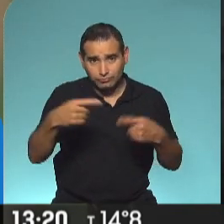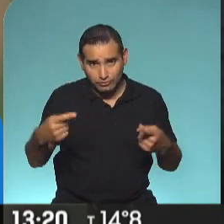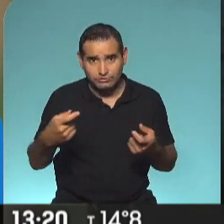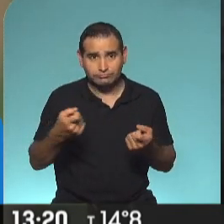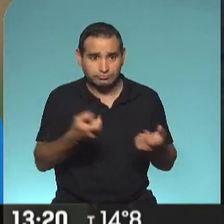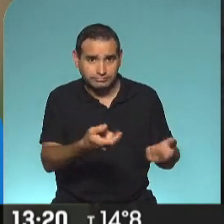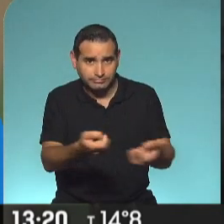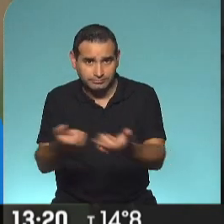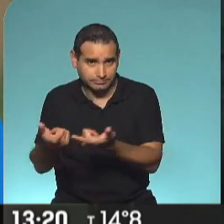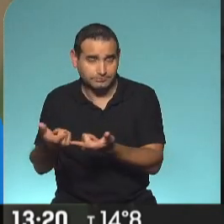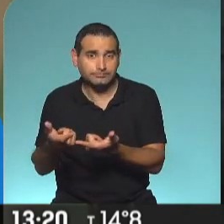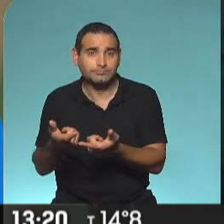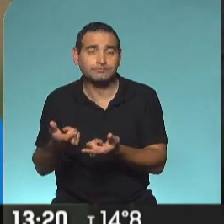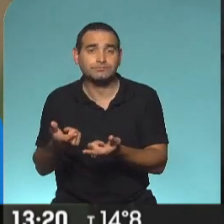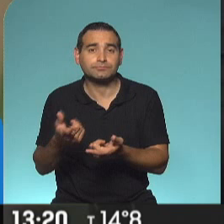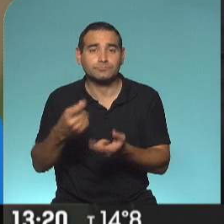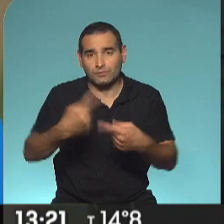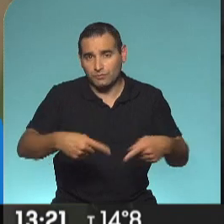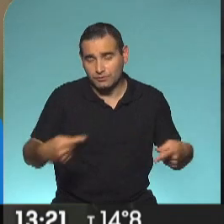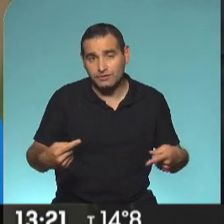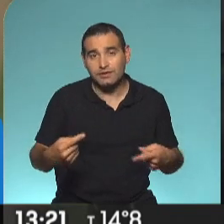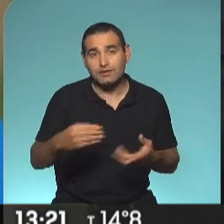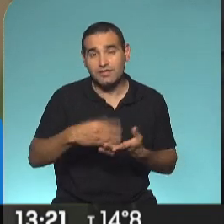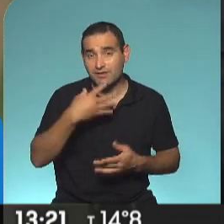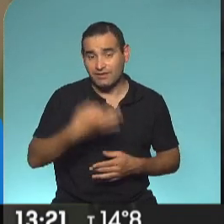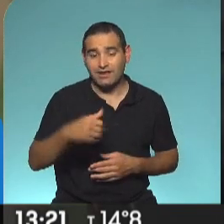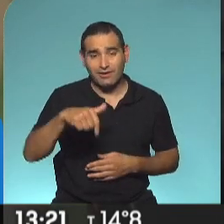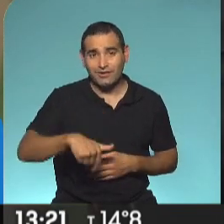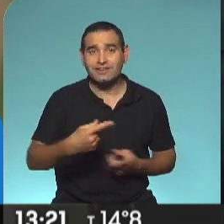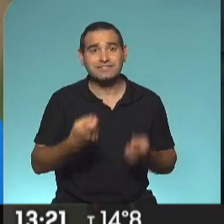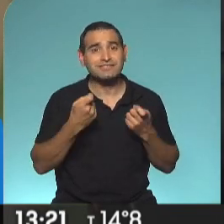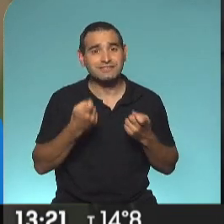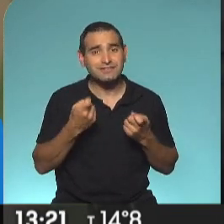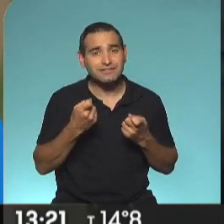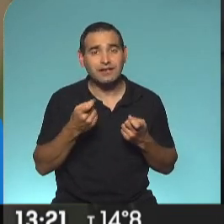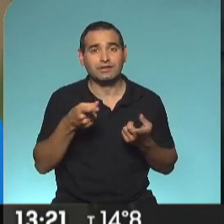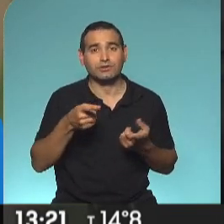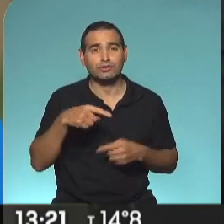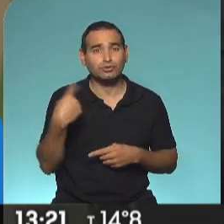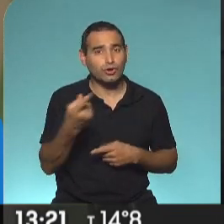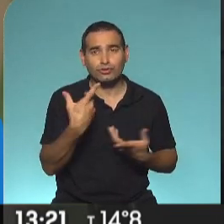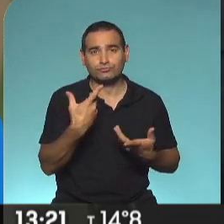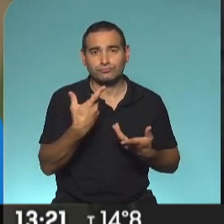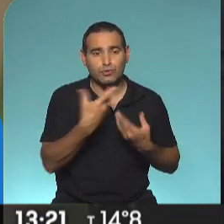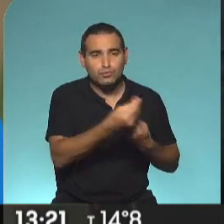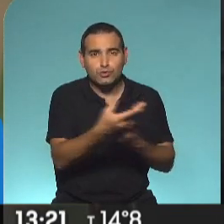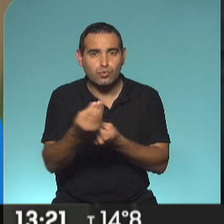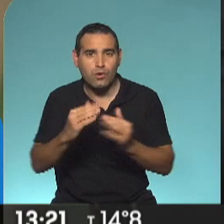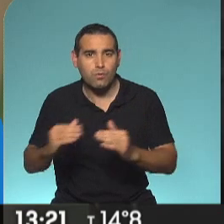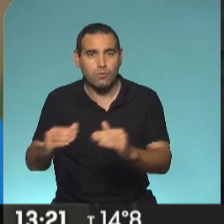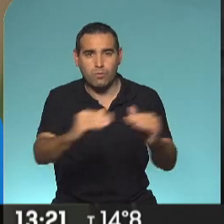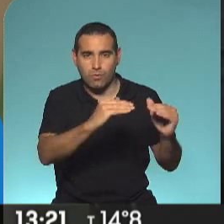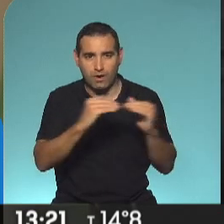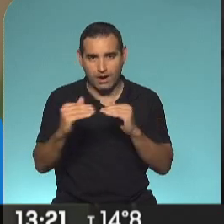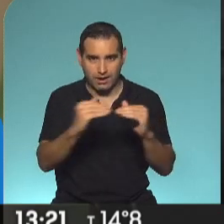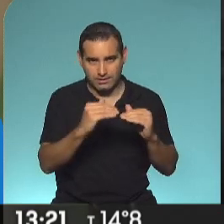cierta discrecionalidad. Y en verdad lo que nosotros necesitamos es un sistema que distribuya sin discrecionalidad, sino con